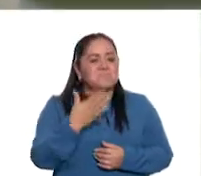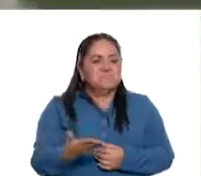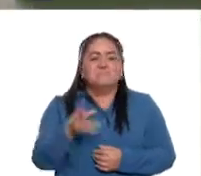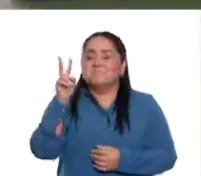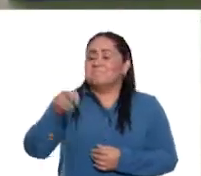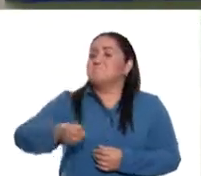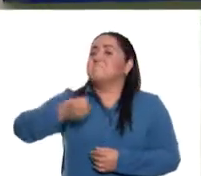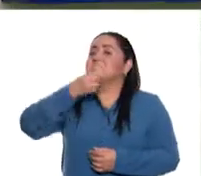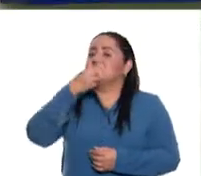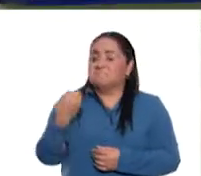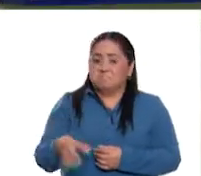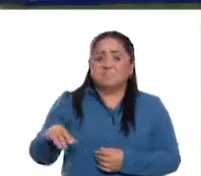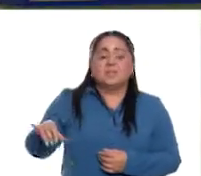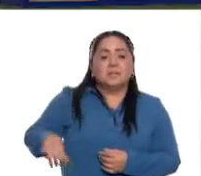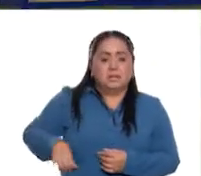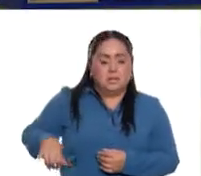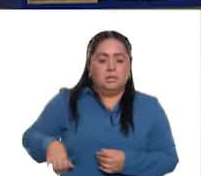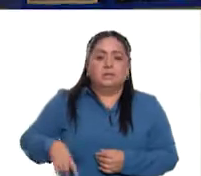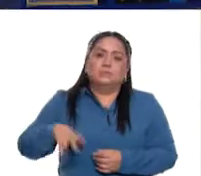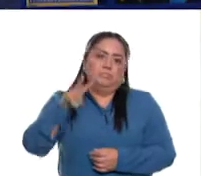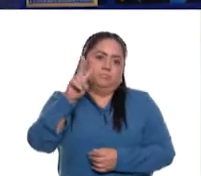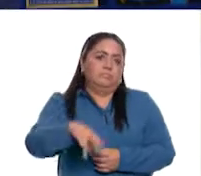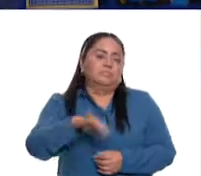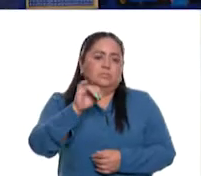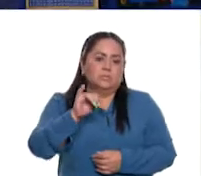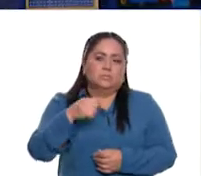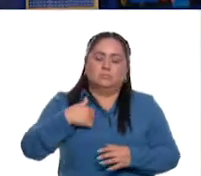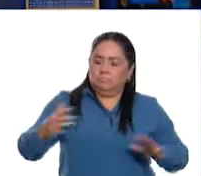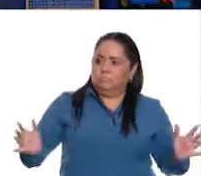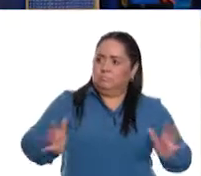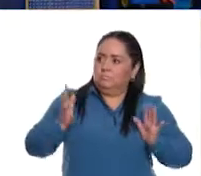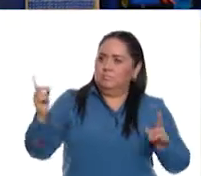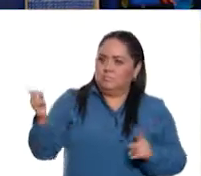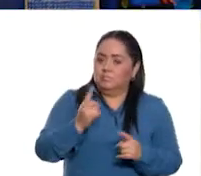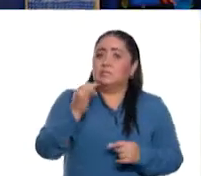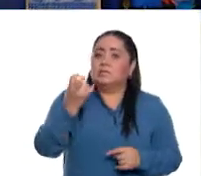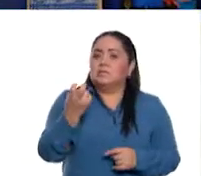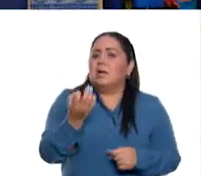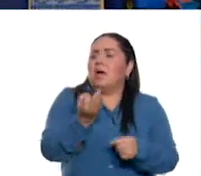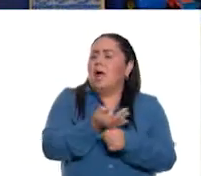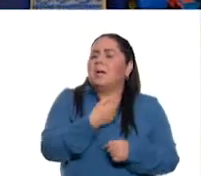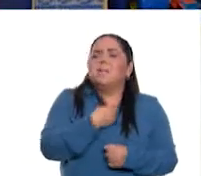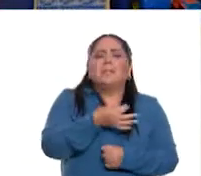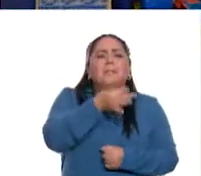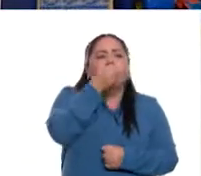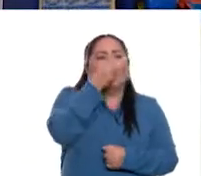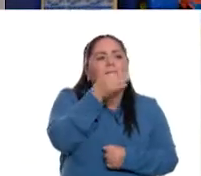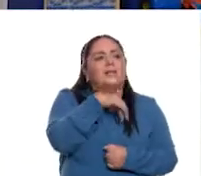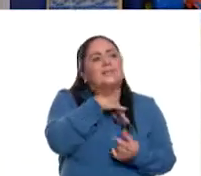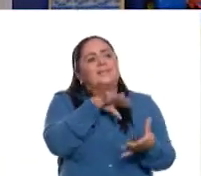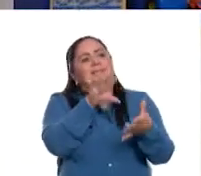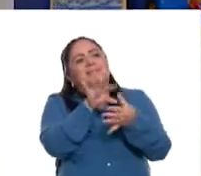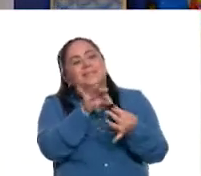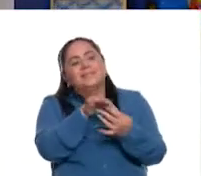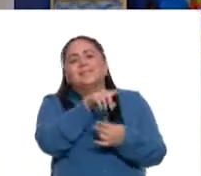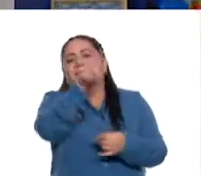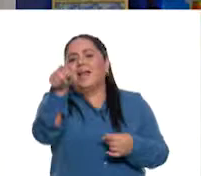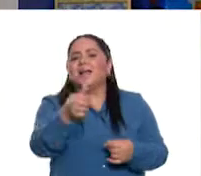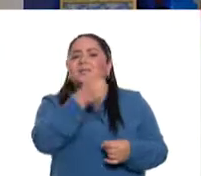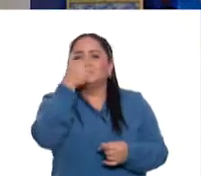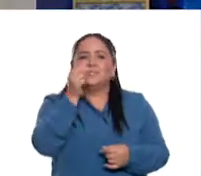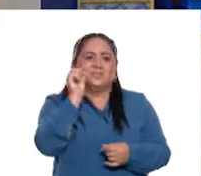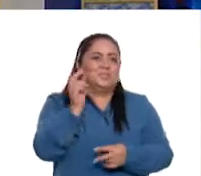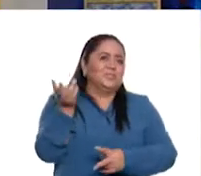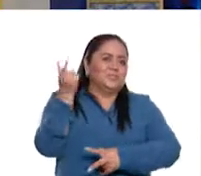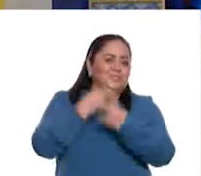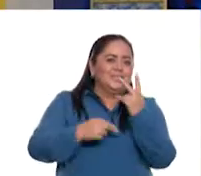¡Padrísimo! Muy interesante. Pues sí, vaya que me sorprendieron hace rato. Y eso que apenas les estaba yo diciendo a las alumnas y alumnos